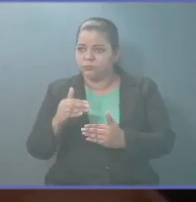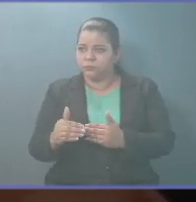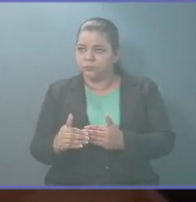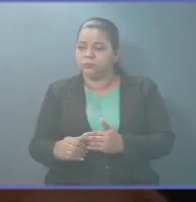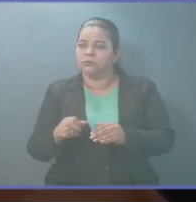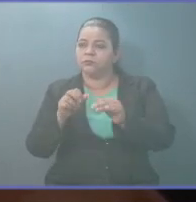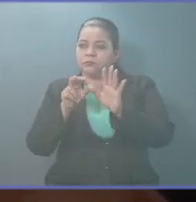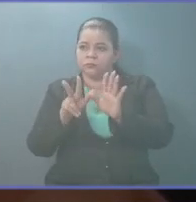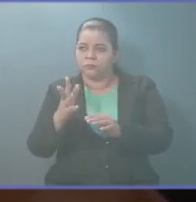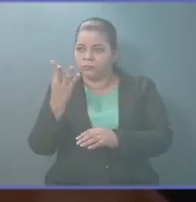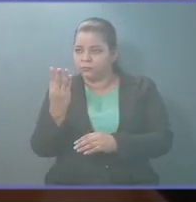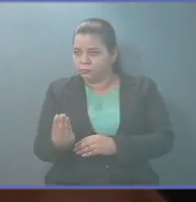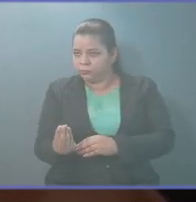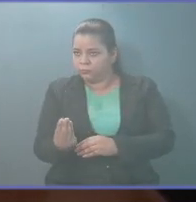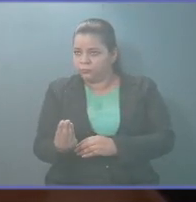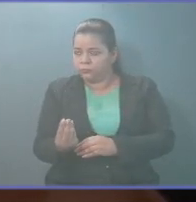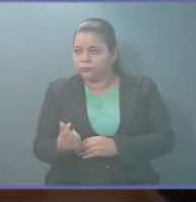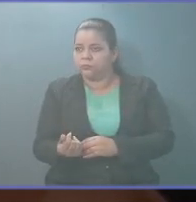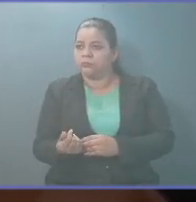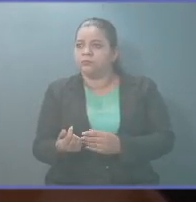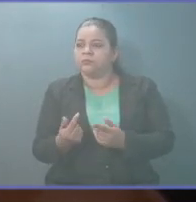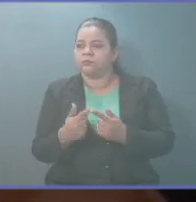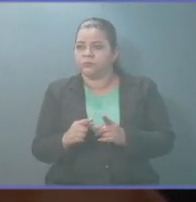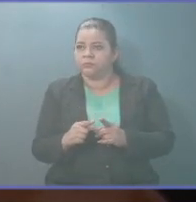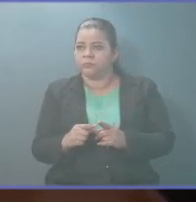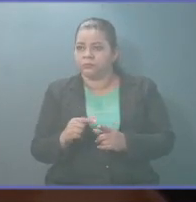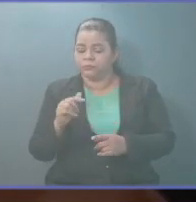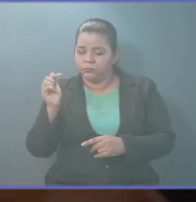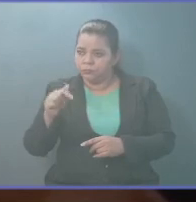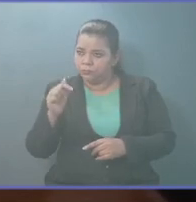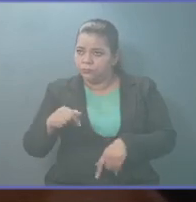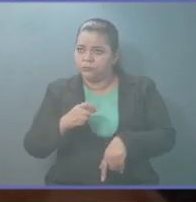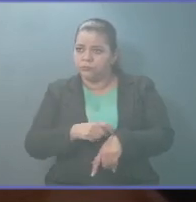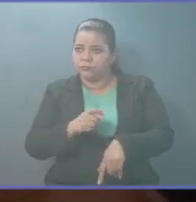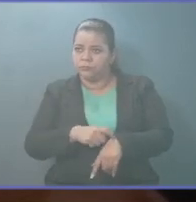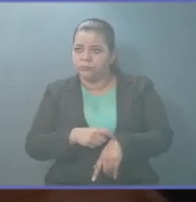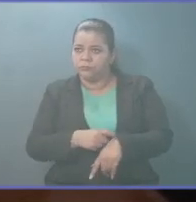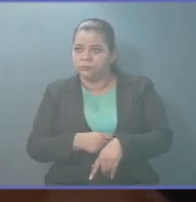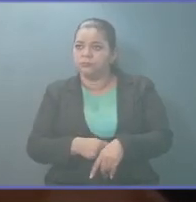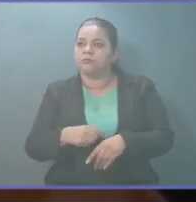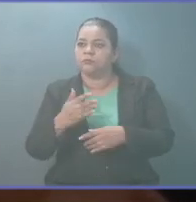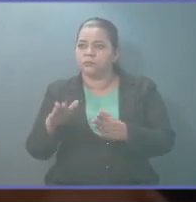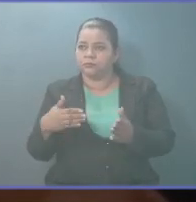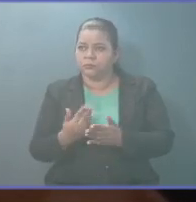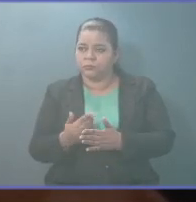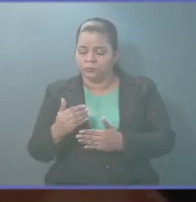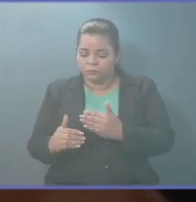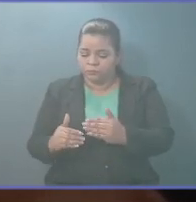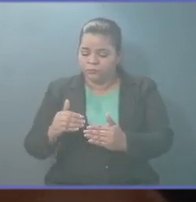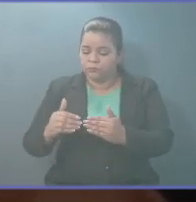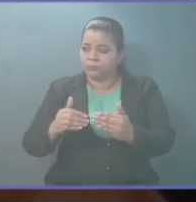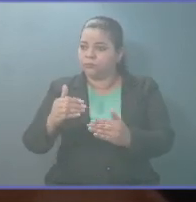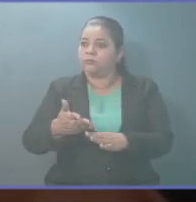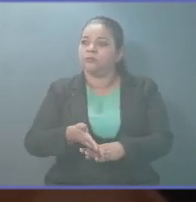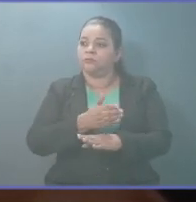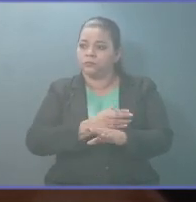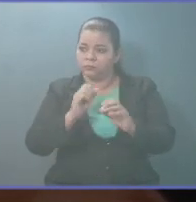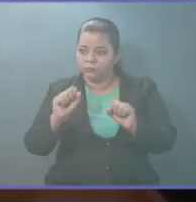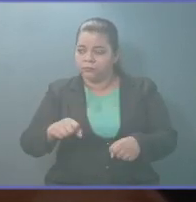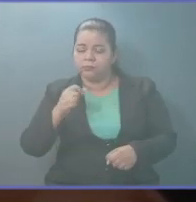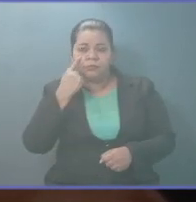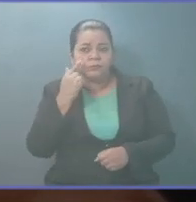días hábiles. Los hechos relevantes para la decisión del procedimiento podrán probarse por cualquier